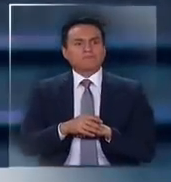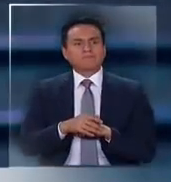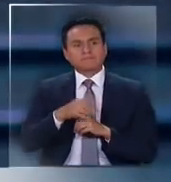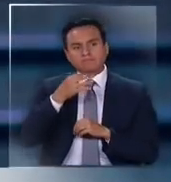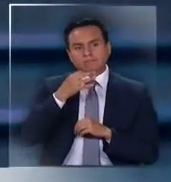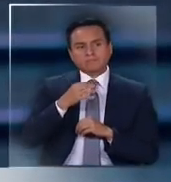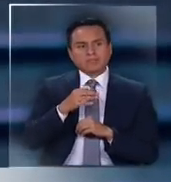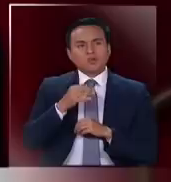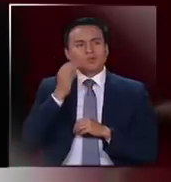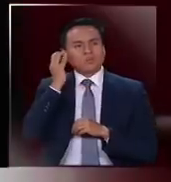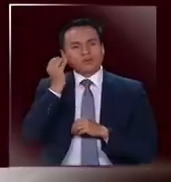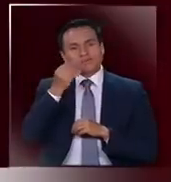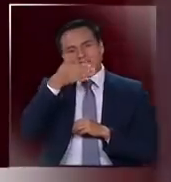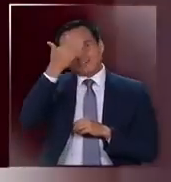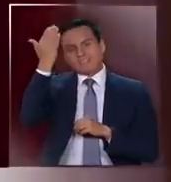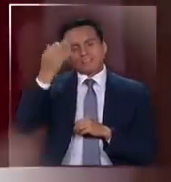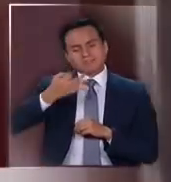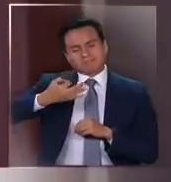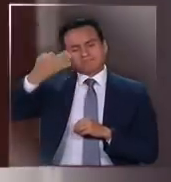fantastic woman.